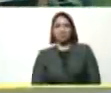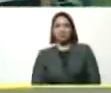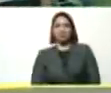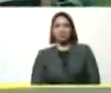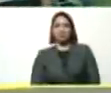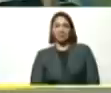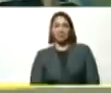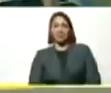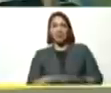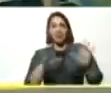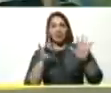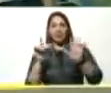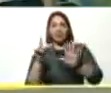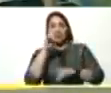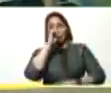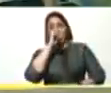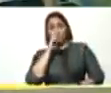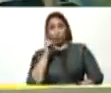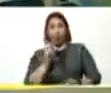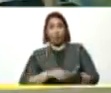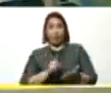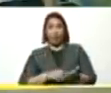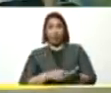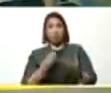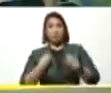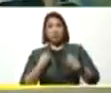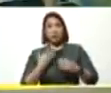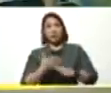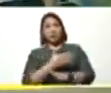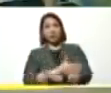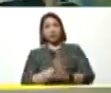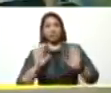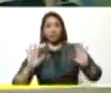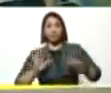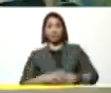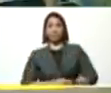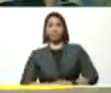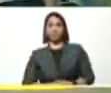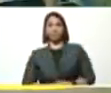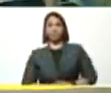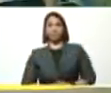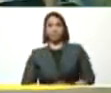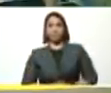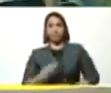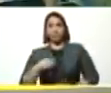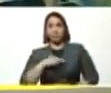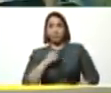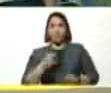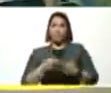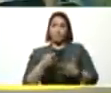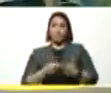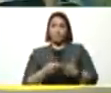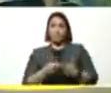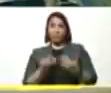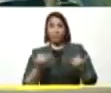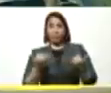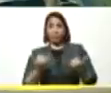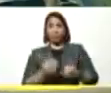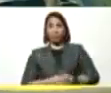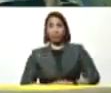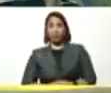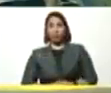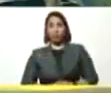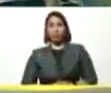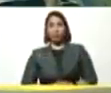años alquilado. Bueno, y estamos pagando una